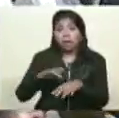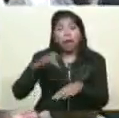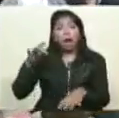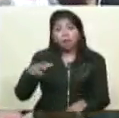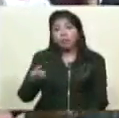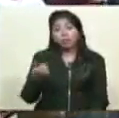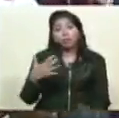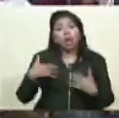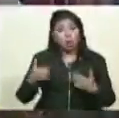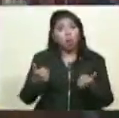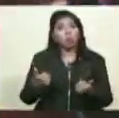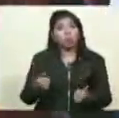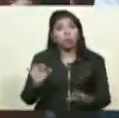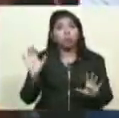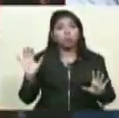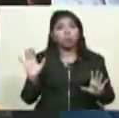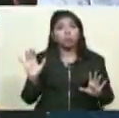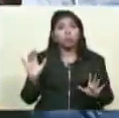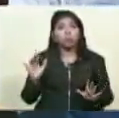Venezuela.